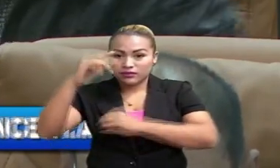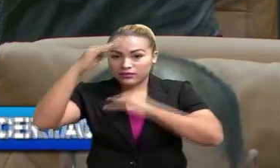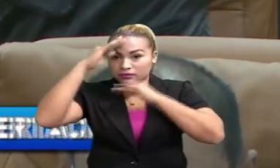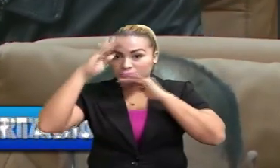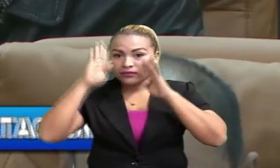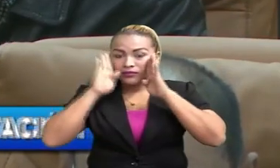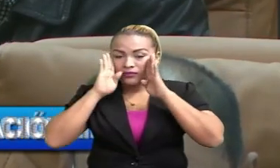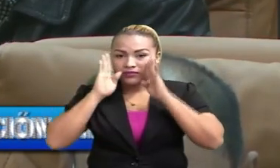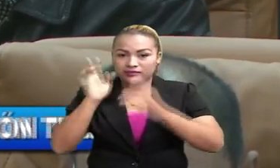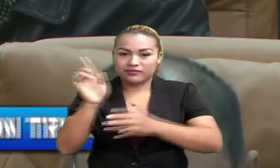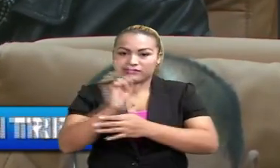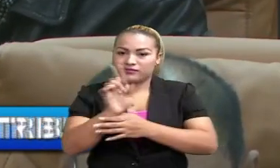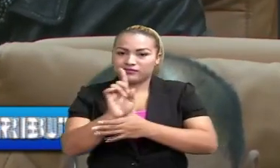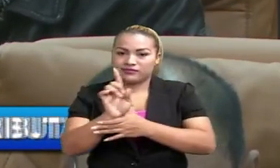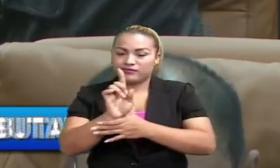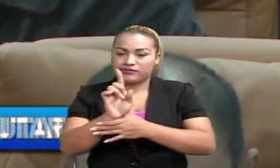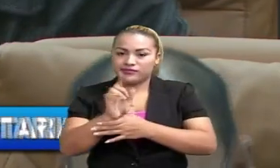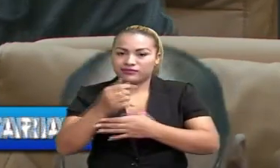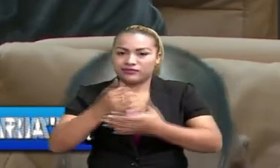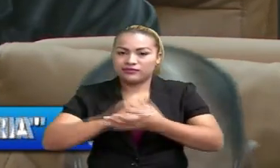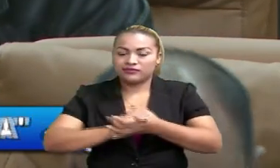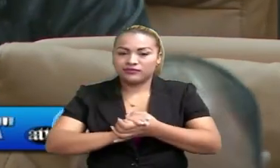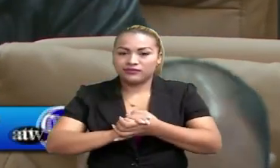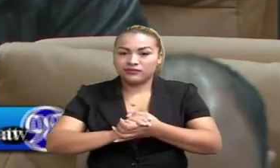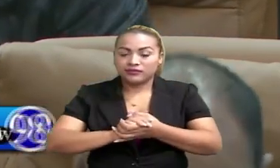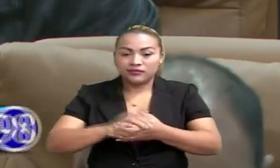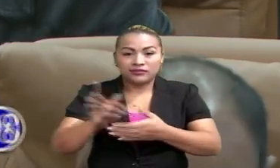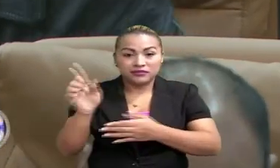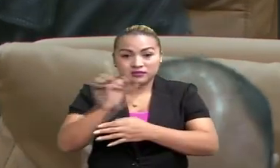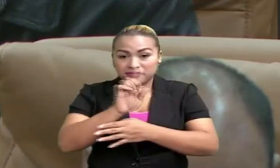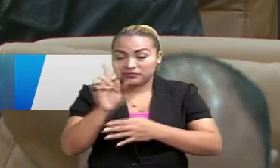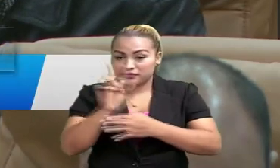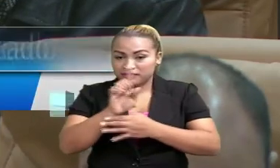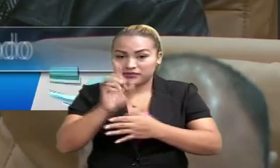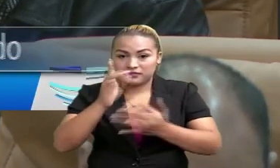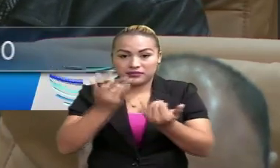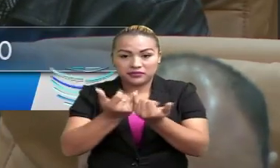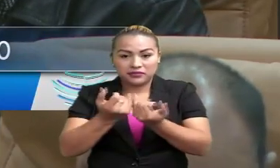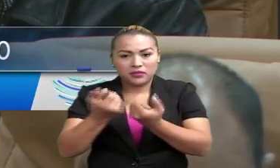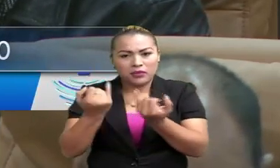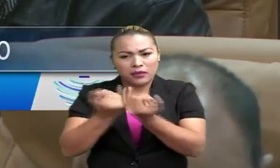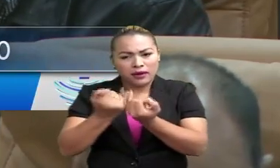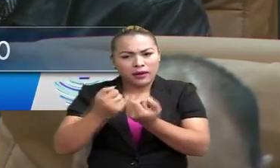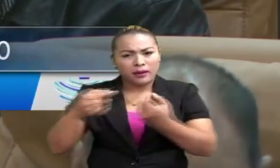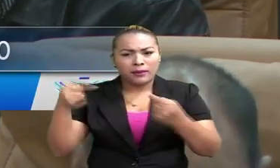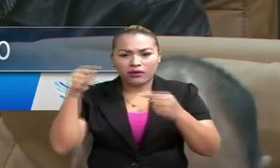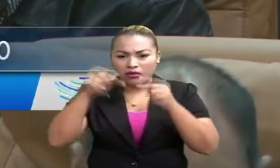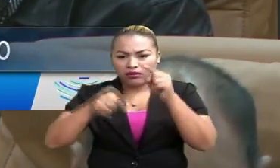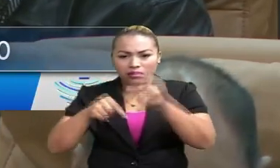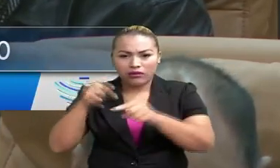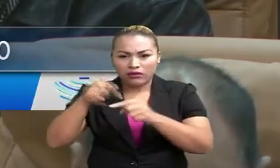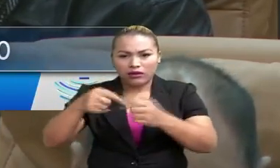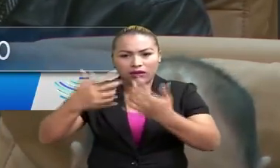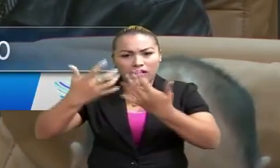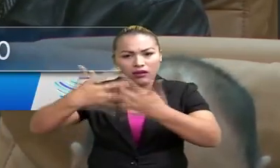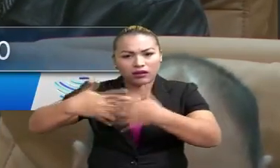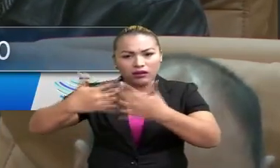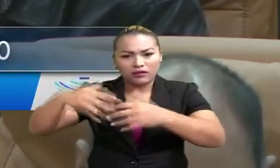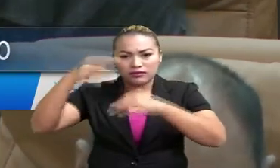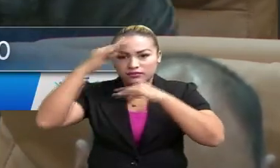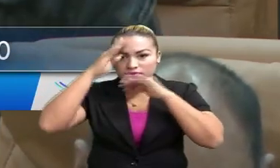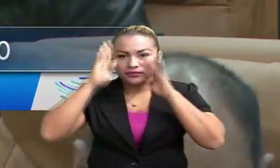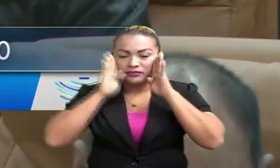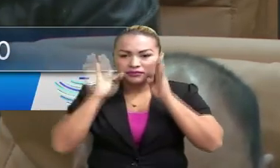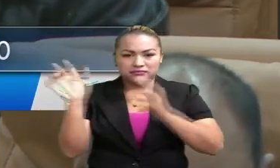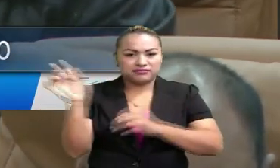Es al revés. Aquí nadie está pretendiendo atacar a la empresa privada.